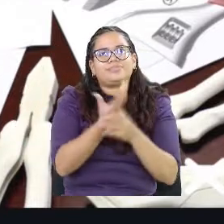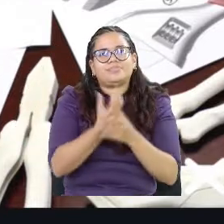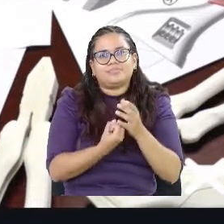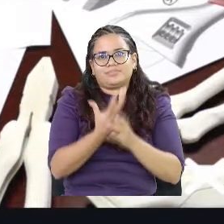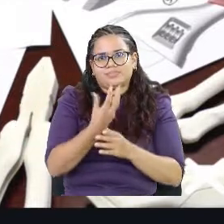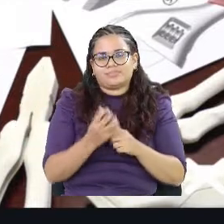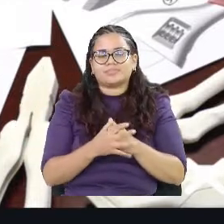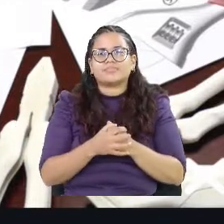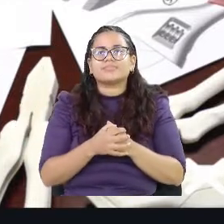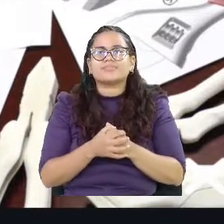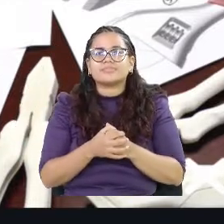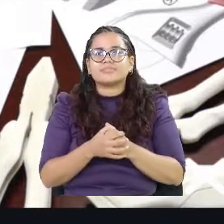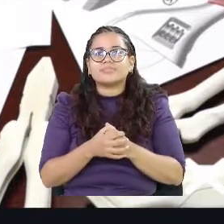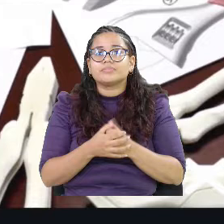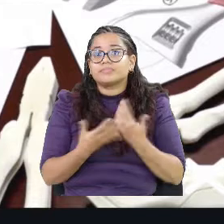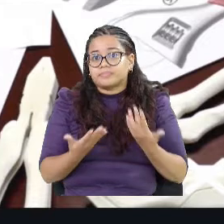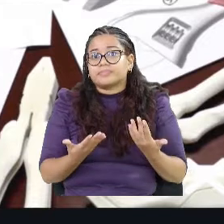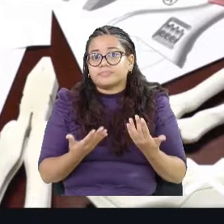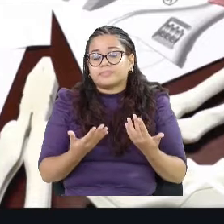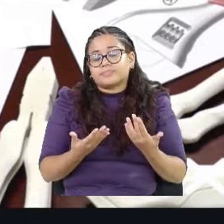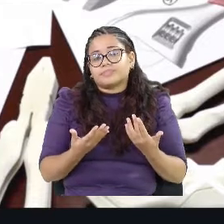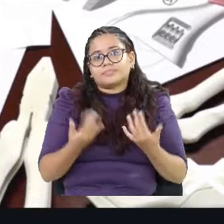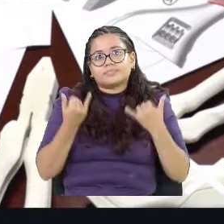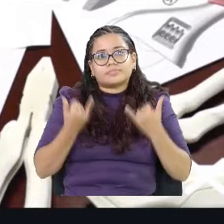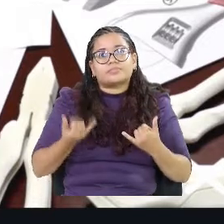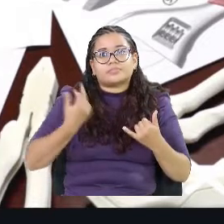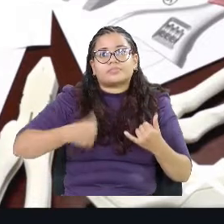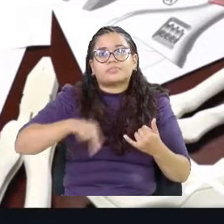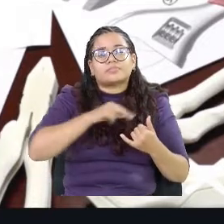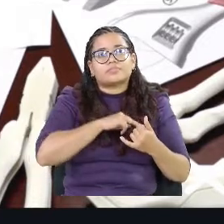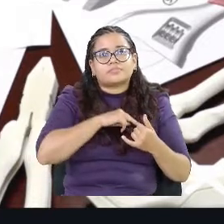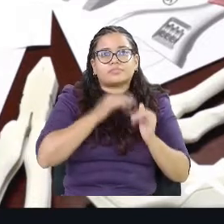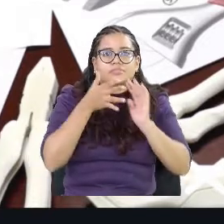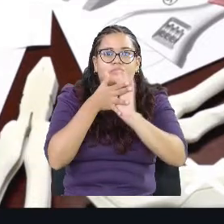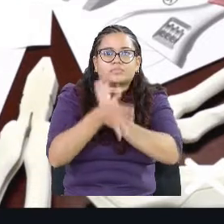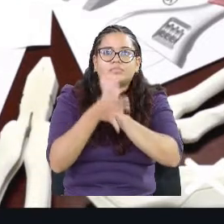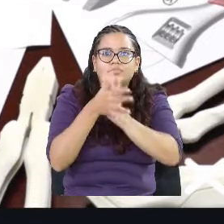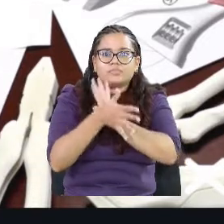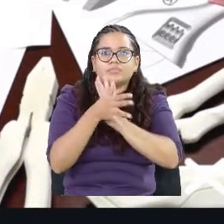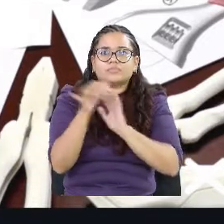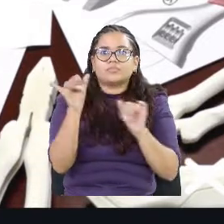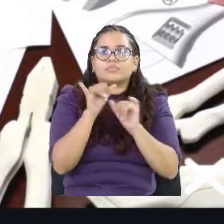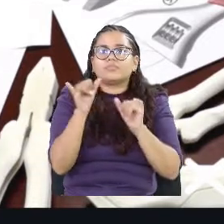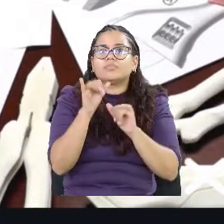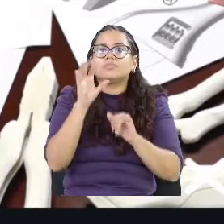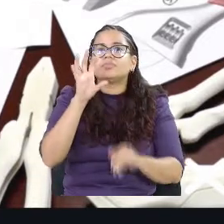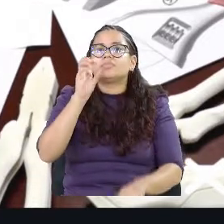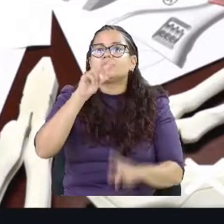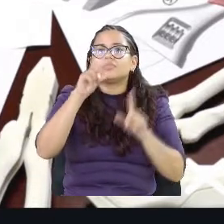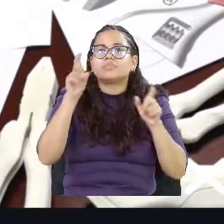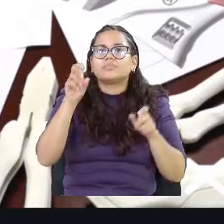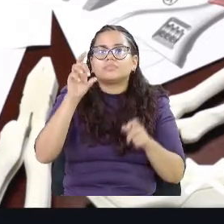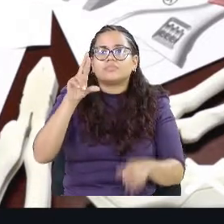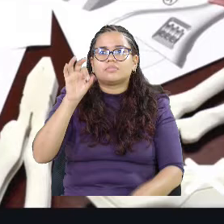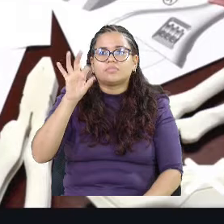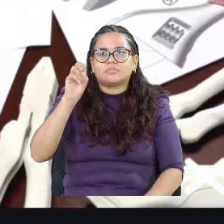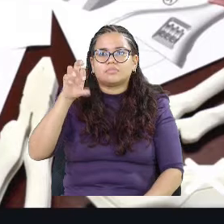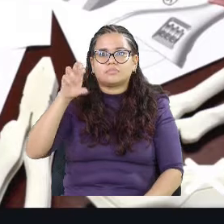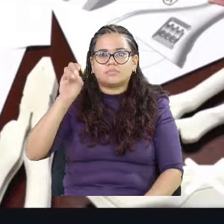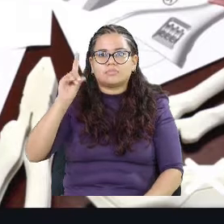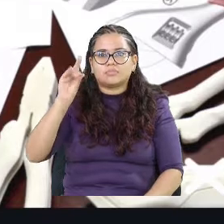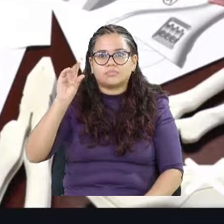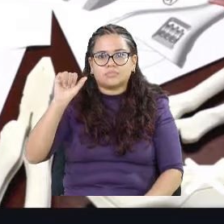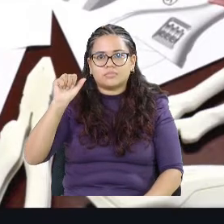Entonces, lo que estamos haciendo nosotros en ExoIdentify con la ortopedia digital se basa mucho a esta